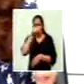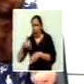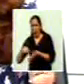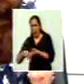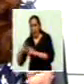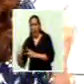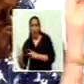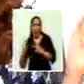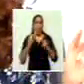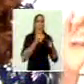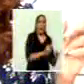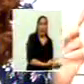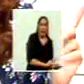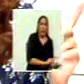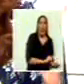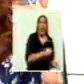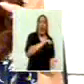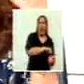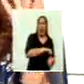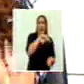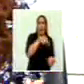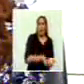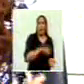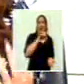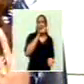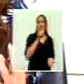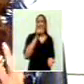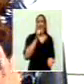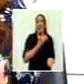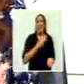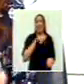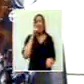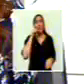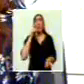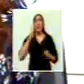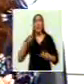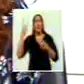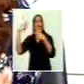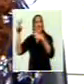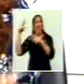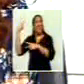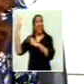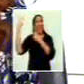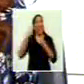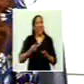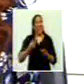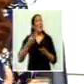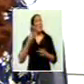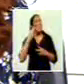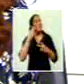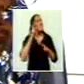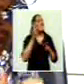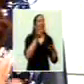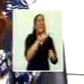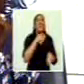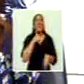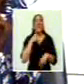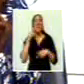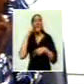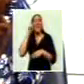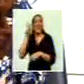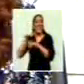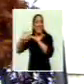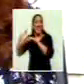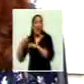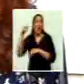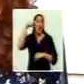luego trasladarse a Calafate. Y nuestros turistas extranjeros que vienen y quieren conocer Cataratas y Perito Moreno y la ciudad de